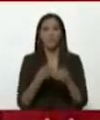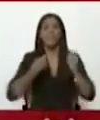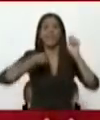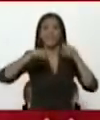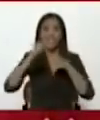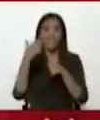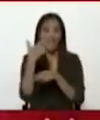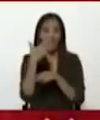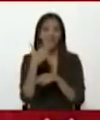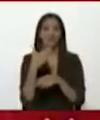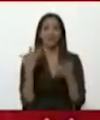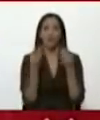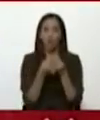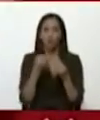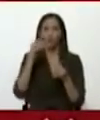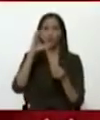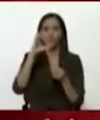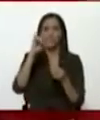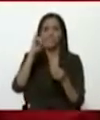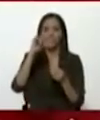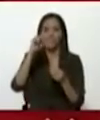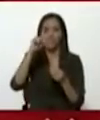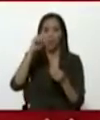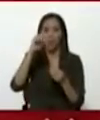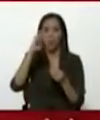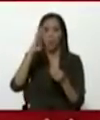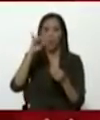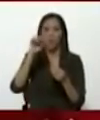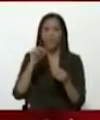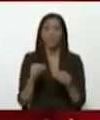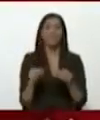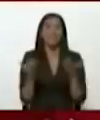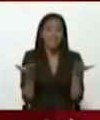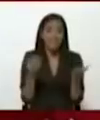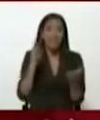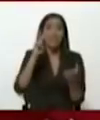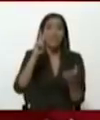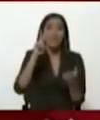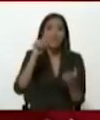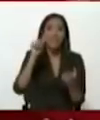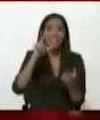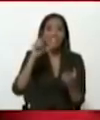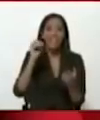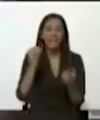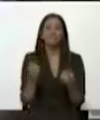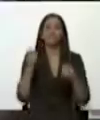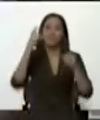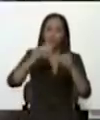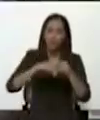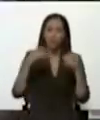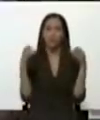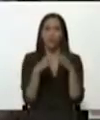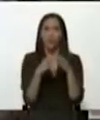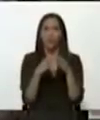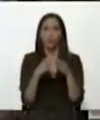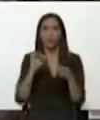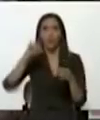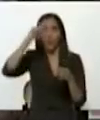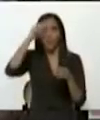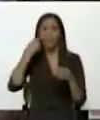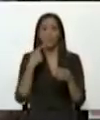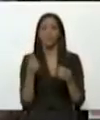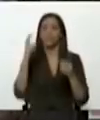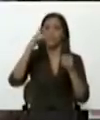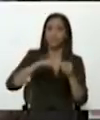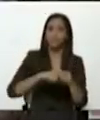Pérez Recao junto a Iván Simonovic. Y Valladares tuvo que ver con todos estos grupos. Y bueno, Jorge Rodríguez dice que también está vinculado con